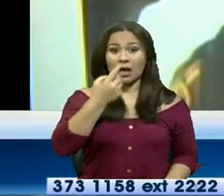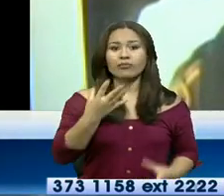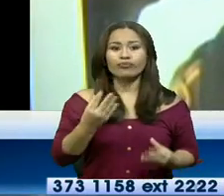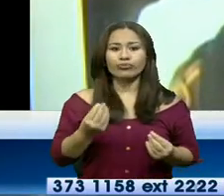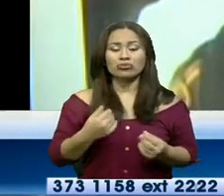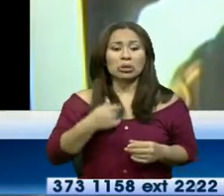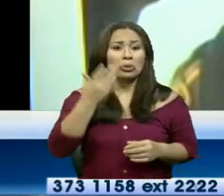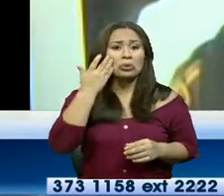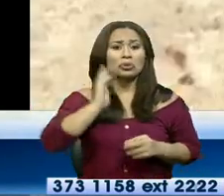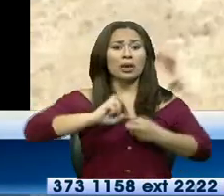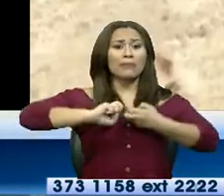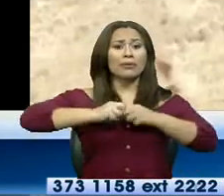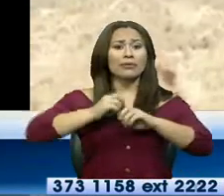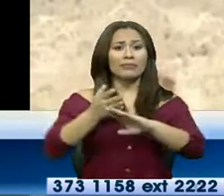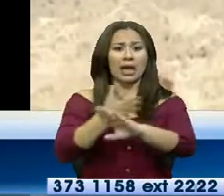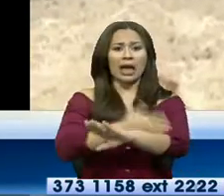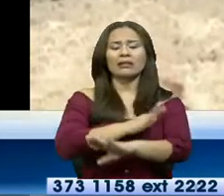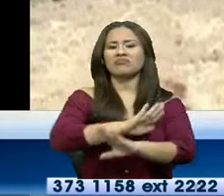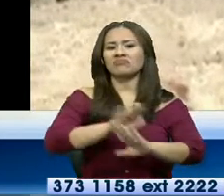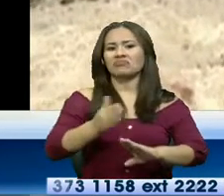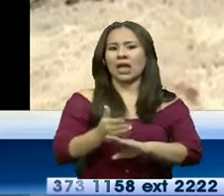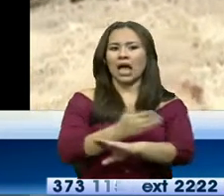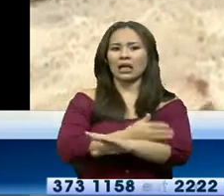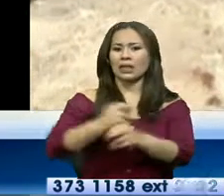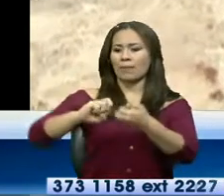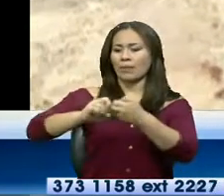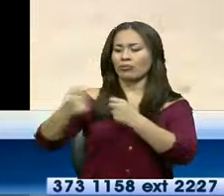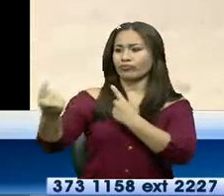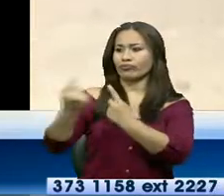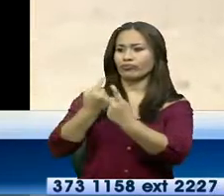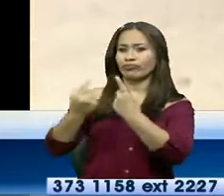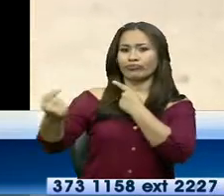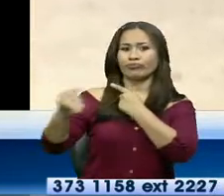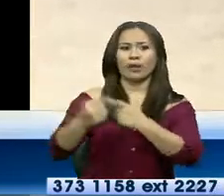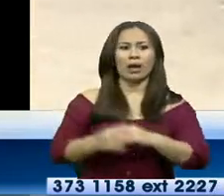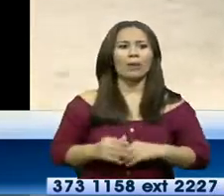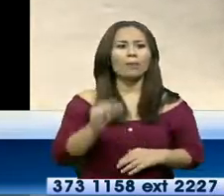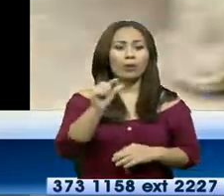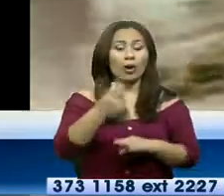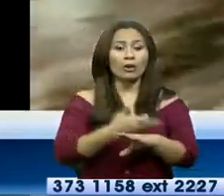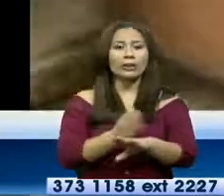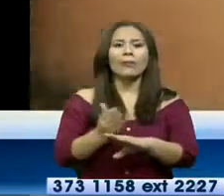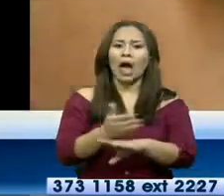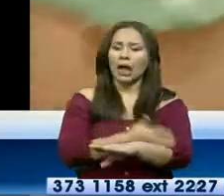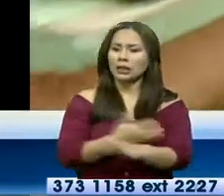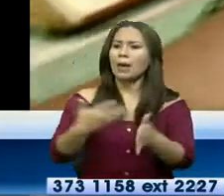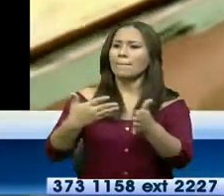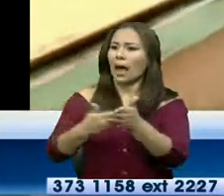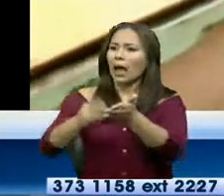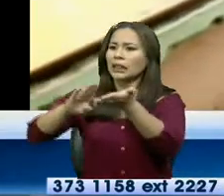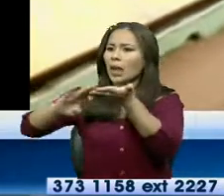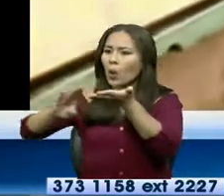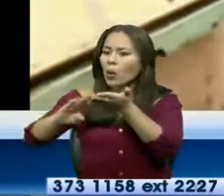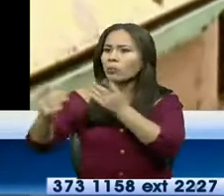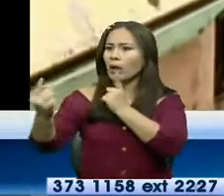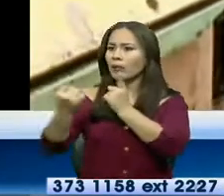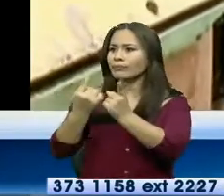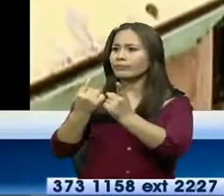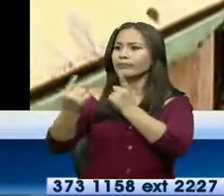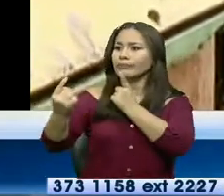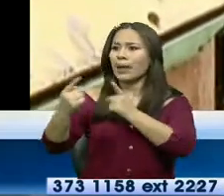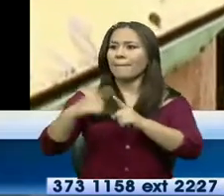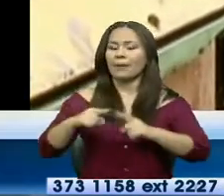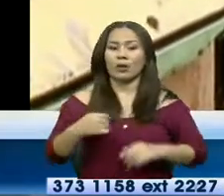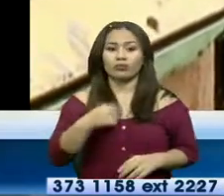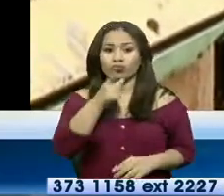sé cuál es la rivalidad, pero ya tenían problemas ellos. Incluso hace poco tiempo ellos han hecho las paces, le pidió disculpas, todo bien, para